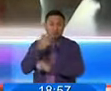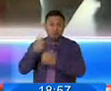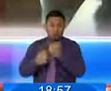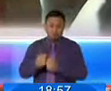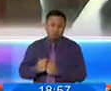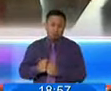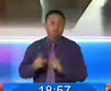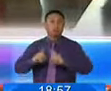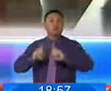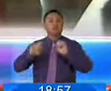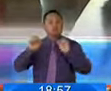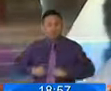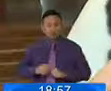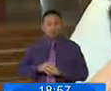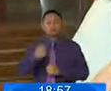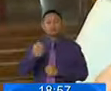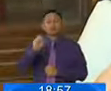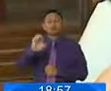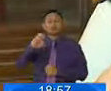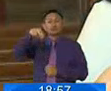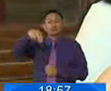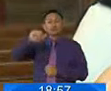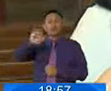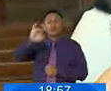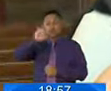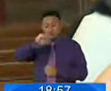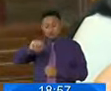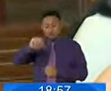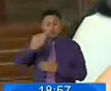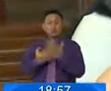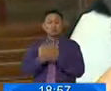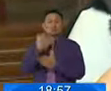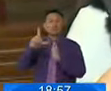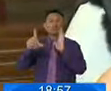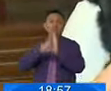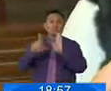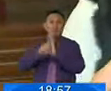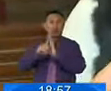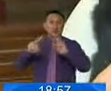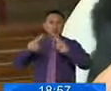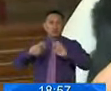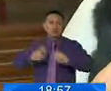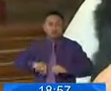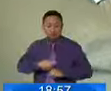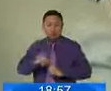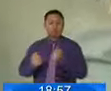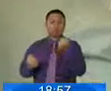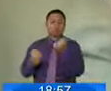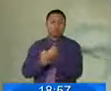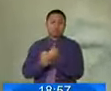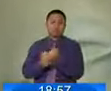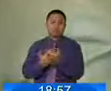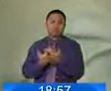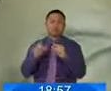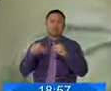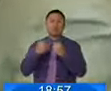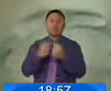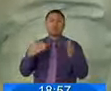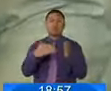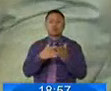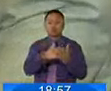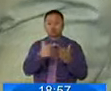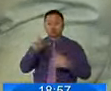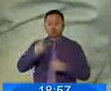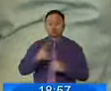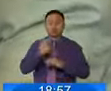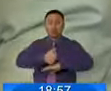sí es evidente es que la SENAIN requiere una nueva ley de inteligencia, requiere ser fortalecida. Desde la oposición se exige la actuación